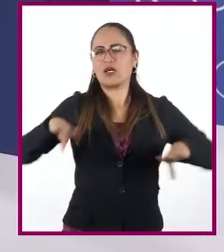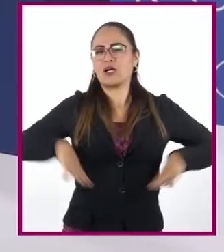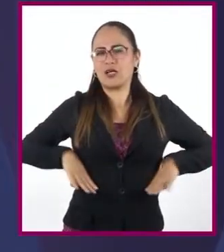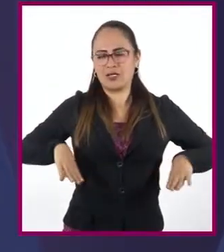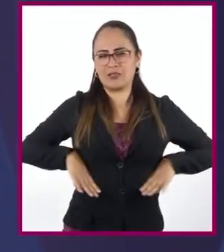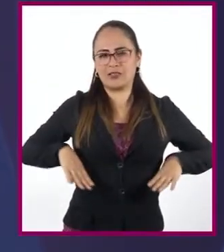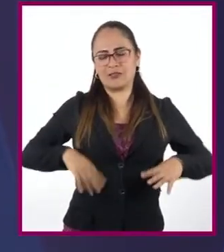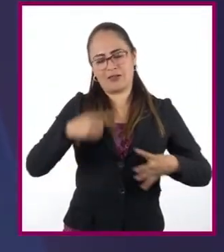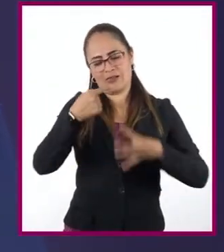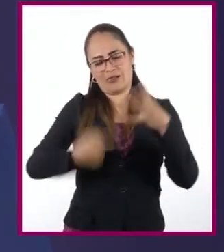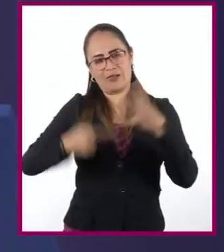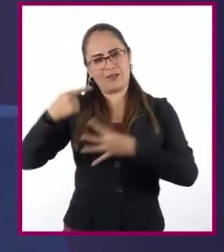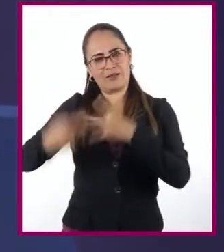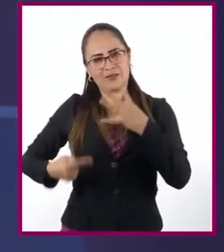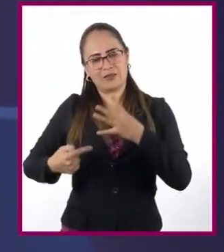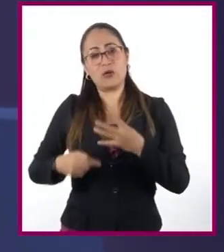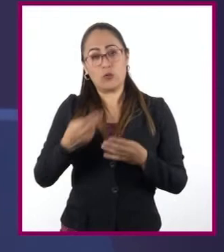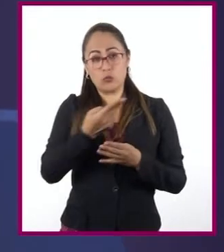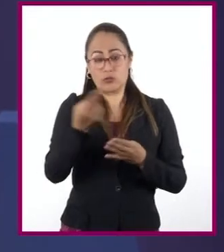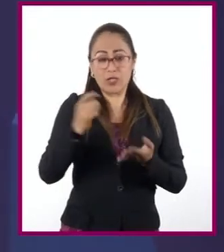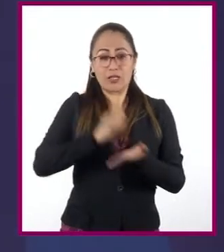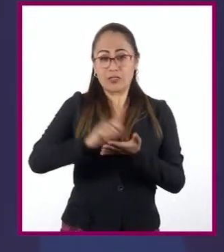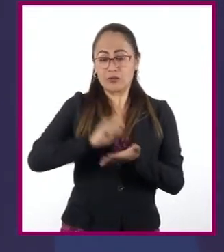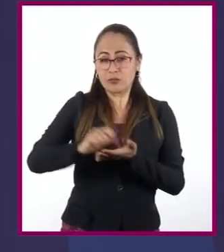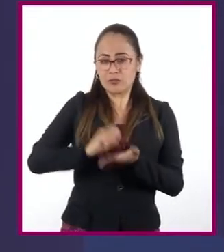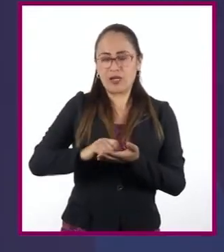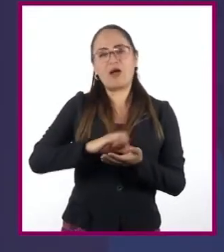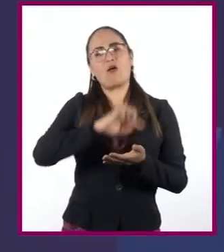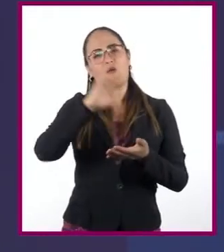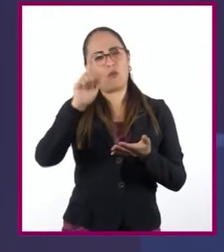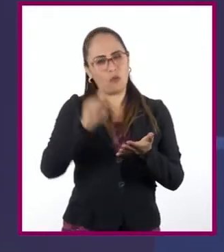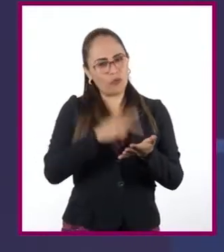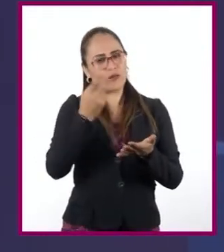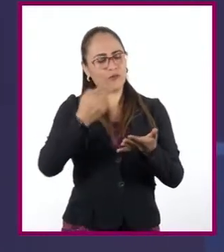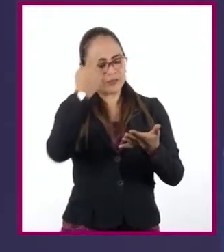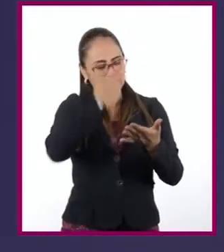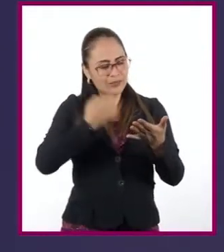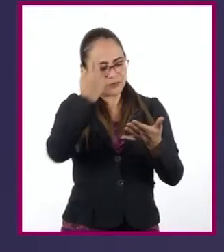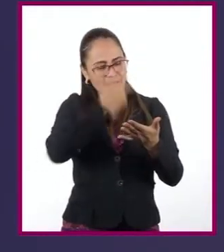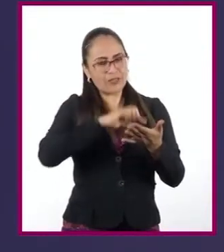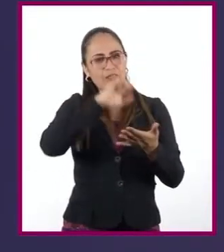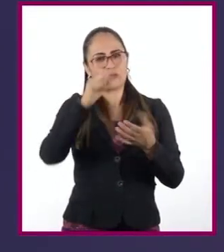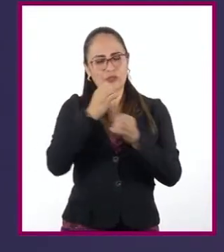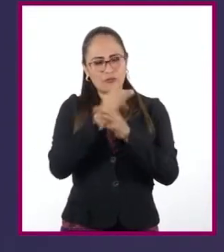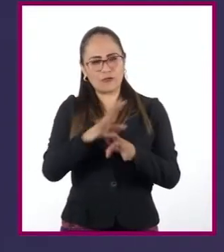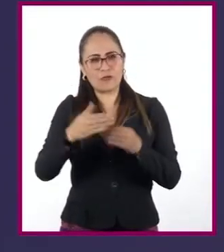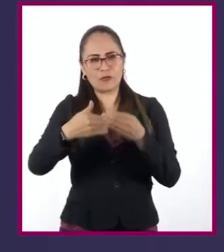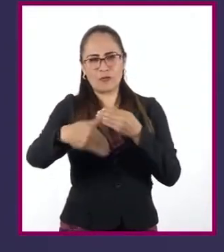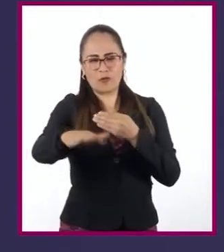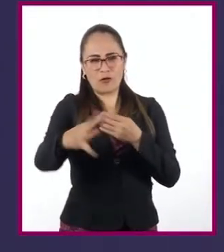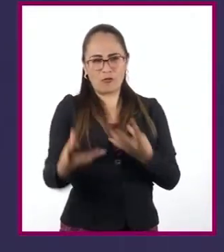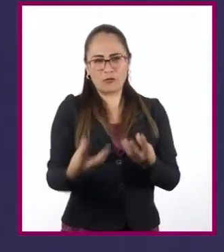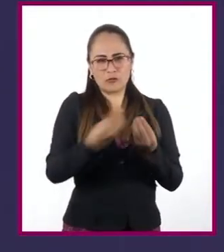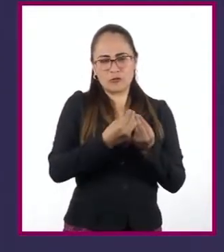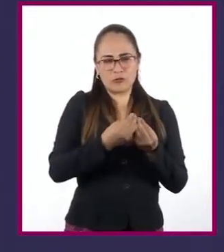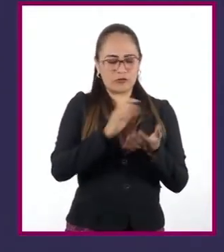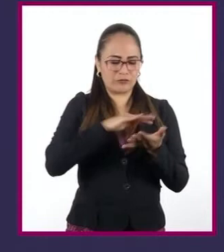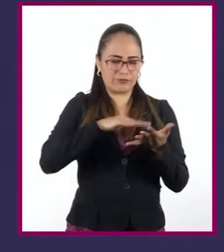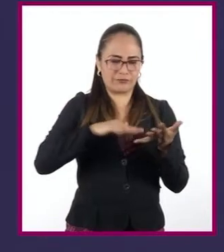características. Si han ido tomando notas, revísenlas y compleméntelas con la información que veremos a continuación.